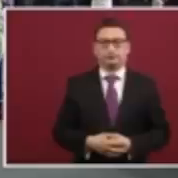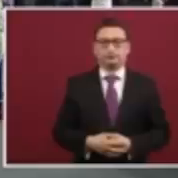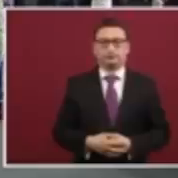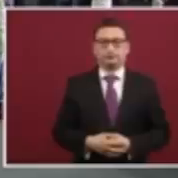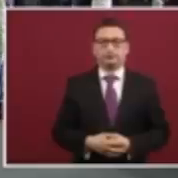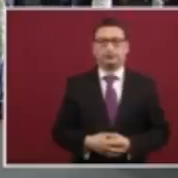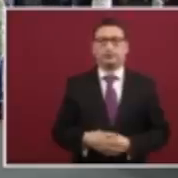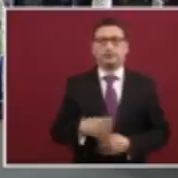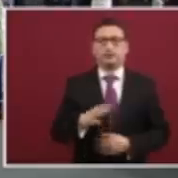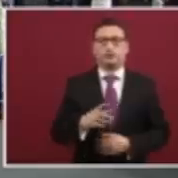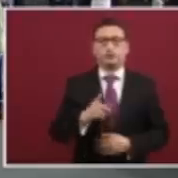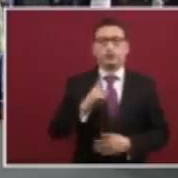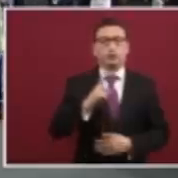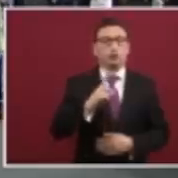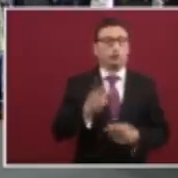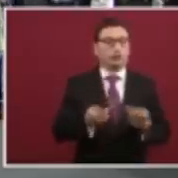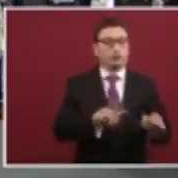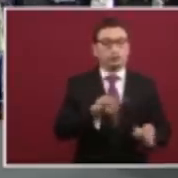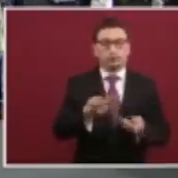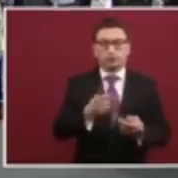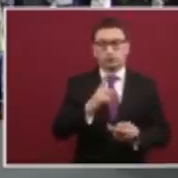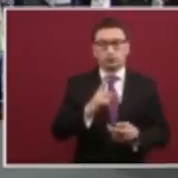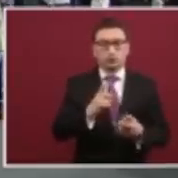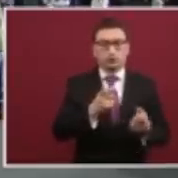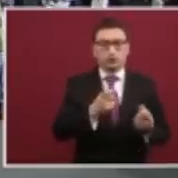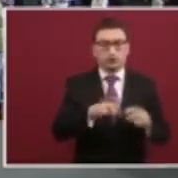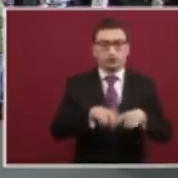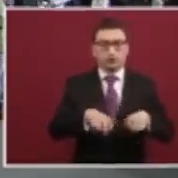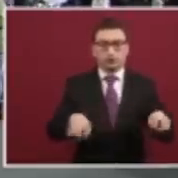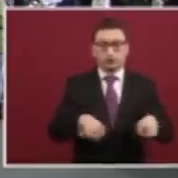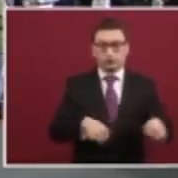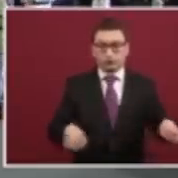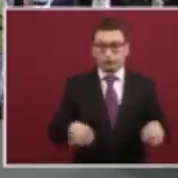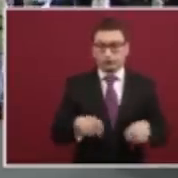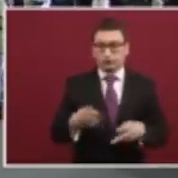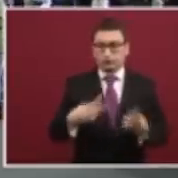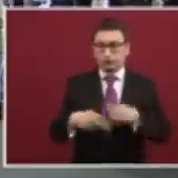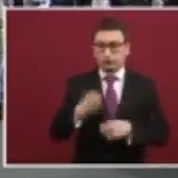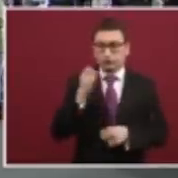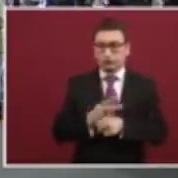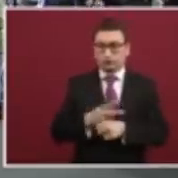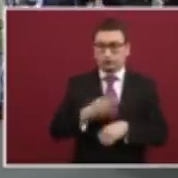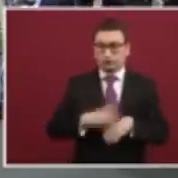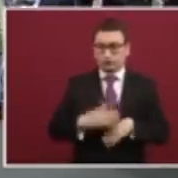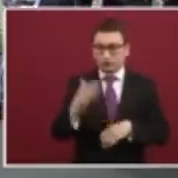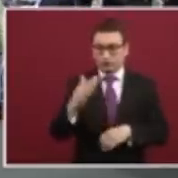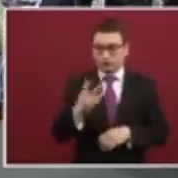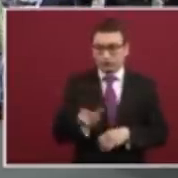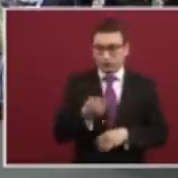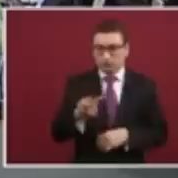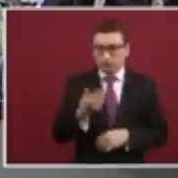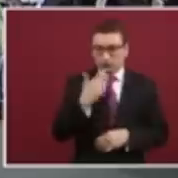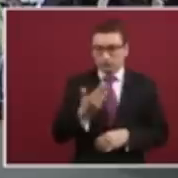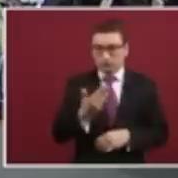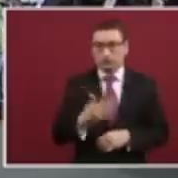Buenos días. Nada más una pregunta, los que llegan, los que están en la primera fila, ¿llegan más temprano? Ah, bueno.